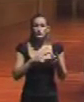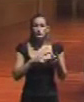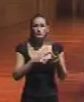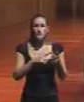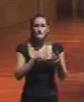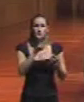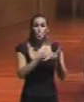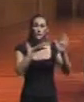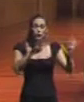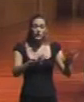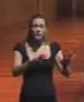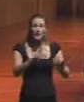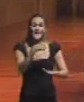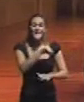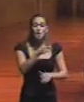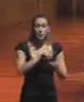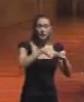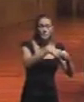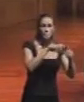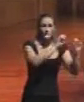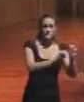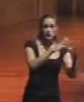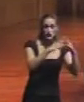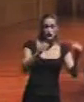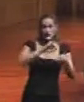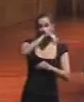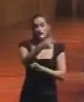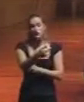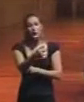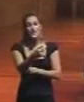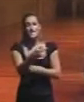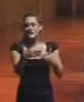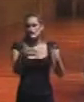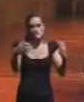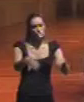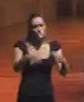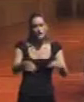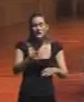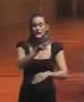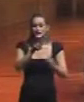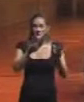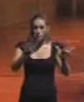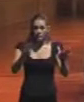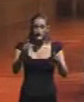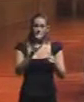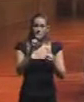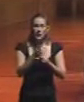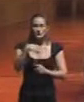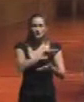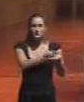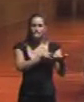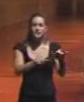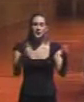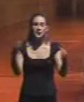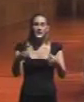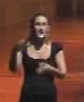se eligió a los miembros del defensor universitario. Y por último, la sesión ordinaria de 29 de mayo, en la que se dio lectura al informe anual